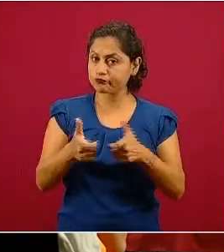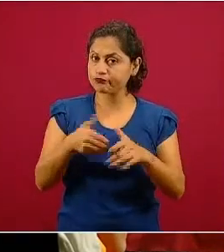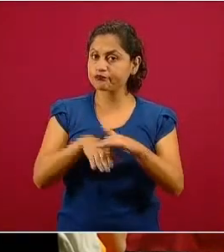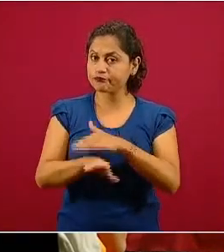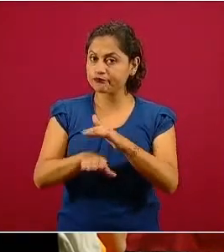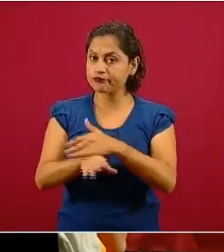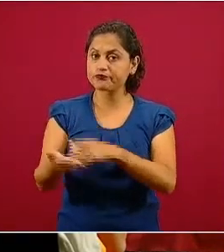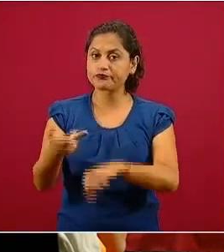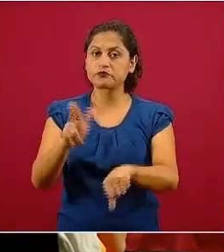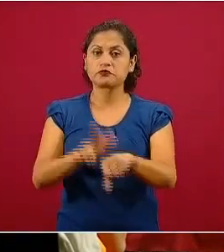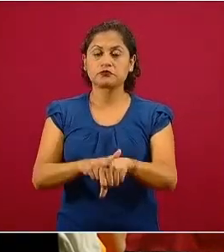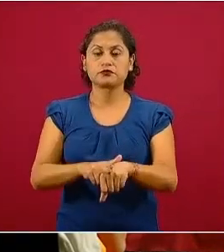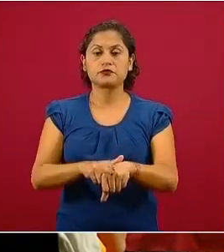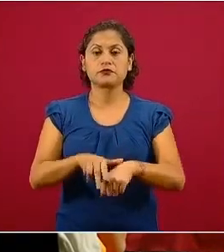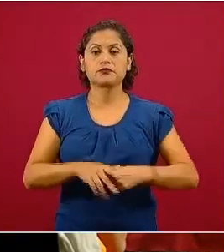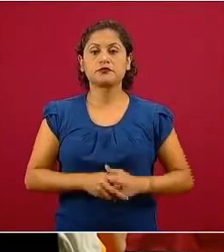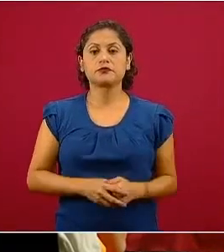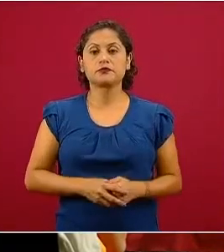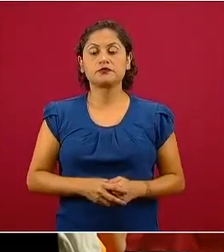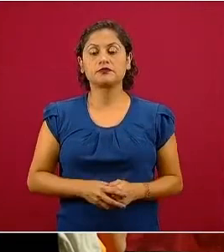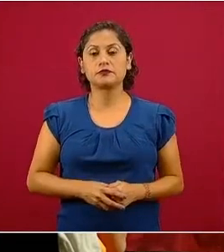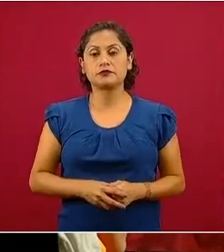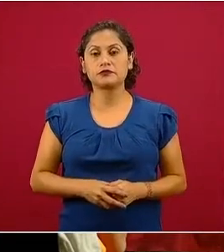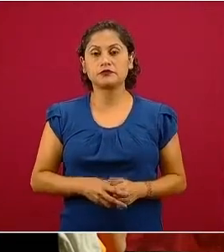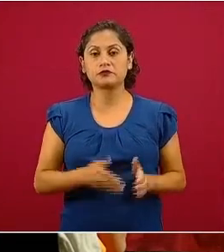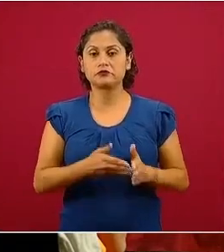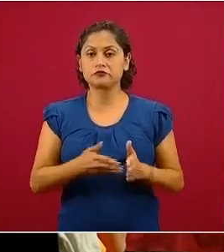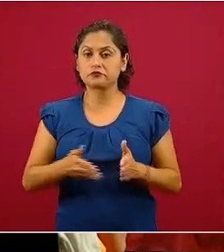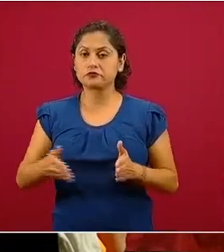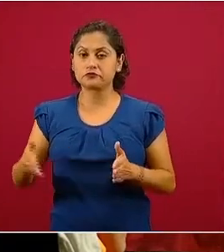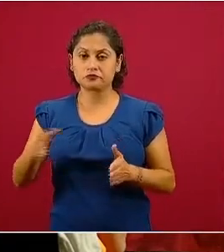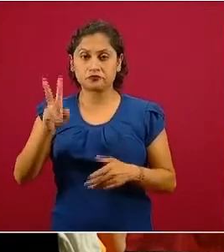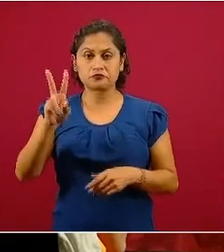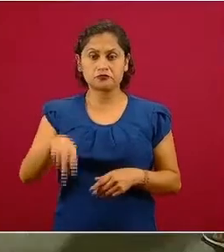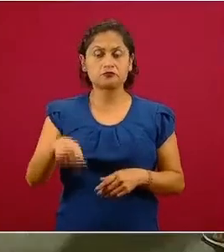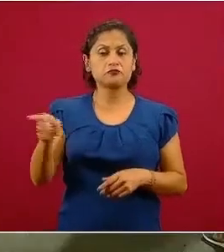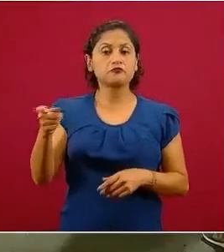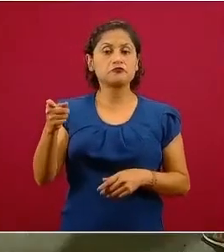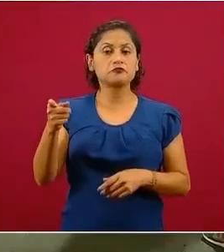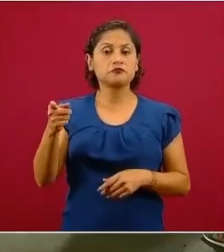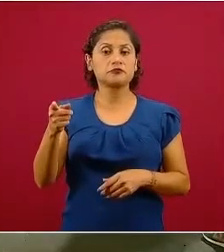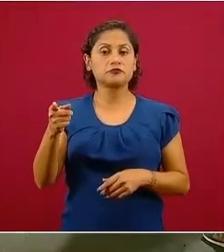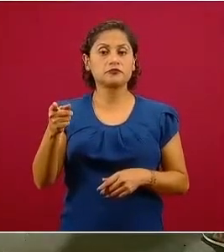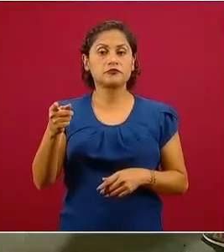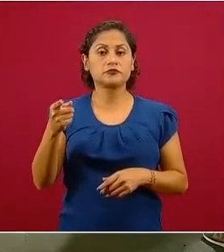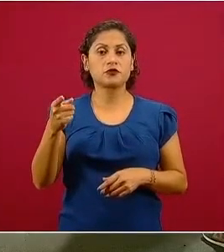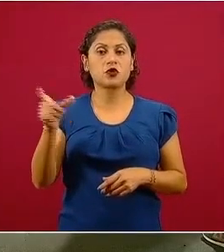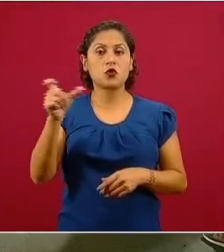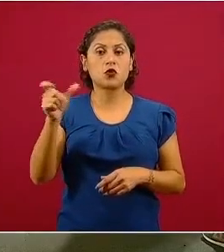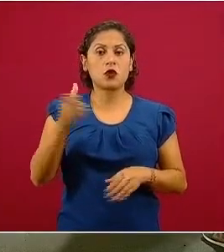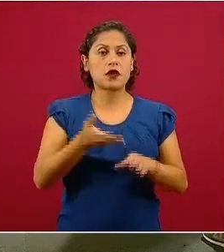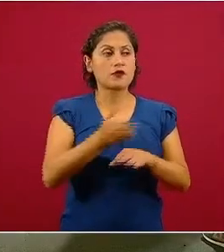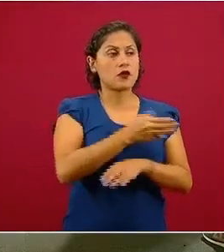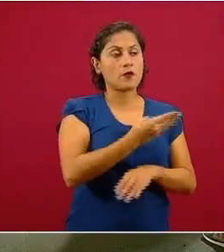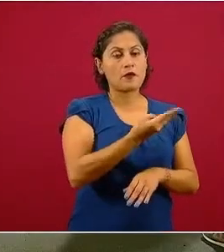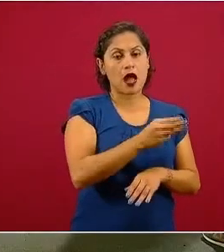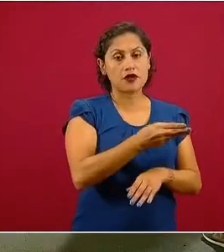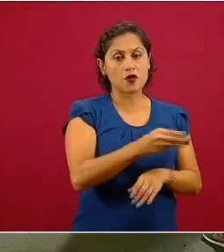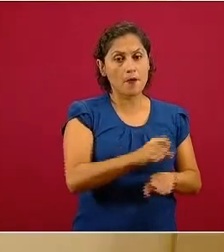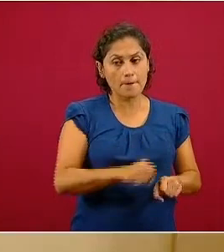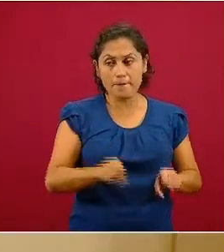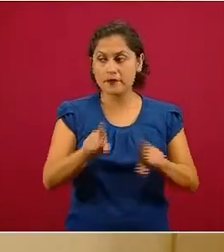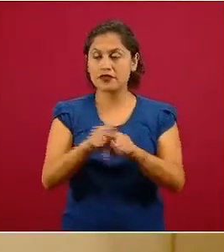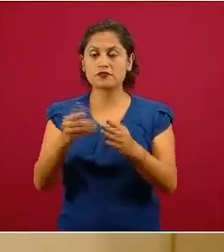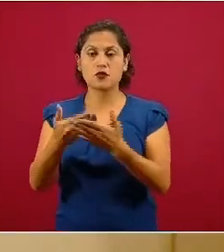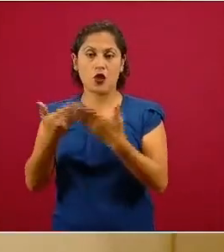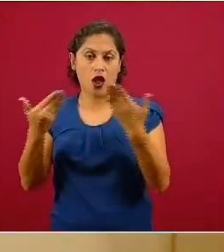caída bastante pronunciada, hasta prácticamente alcanzar los niveles de hospitalización que tenían al inicio del mes de mayo. Veamos la